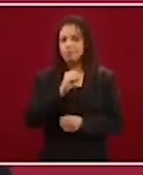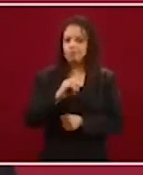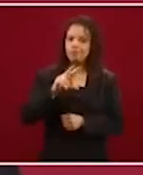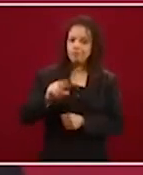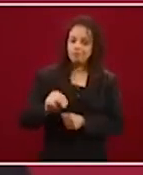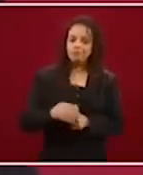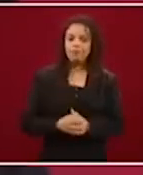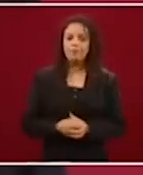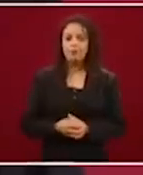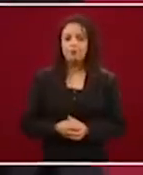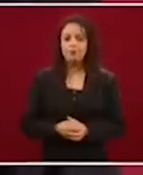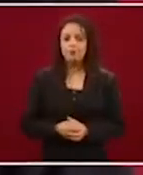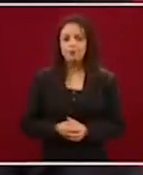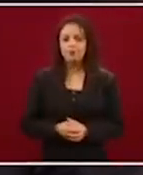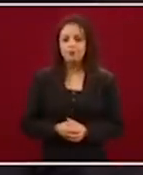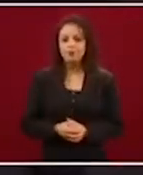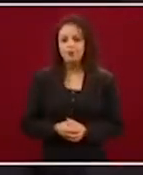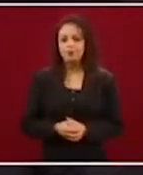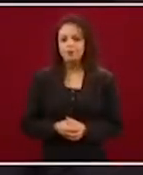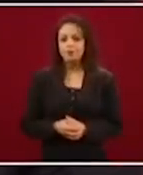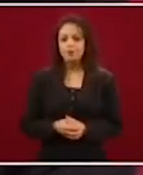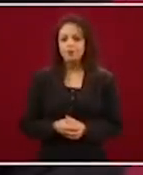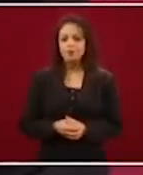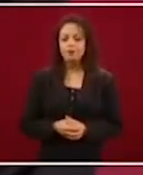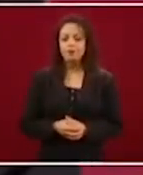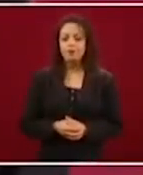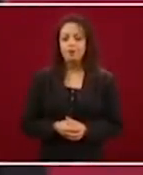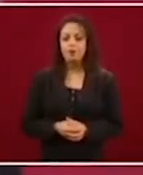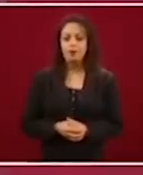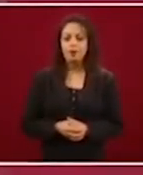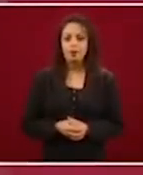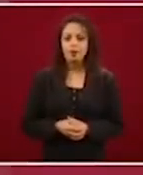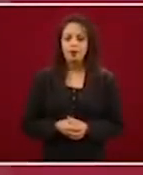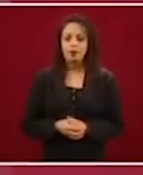Como ustedes comprenderán, hay